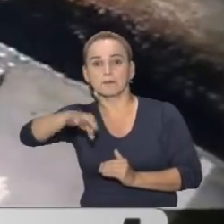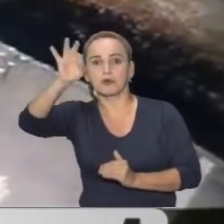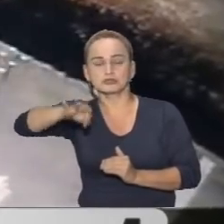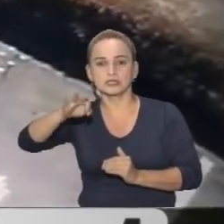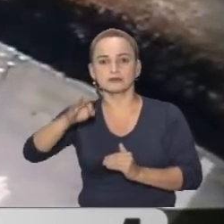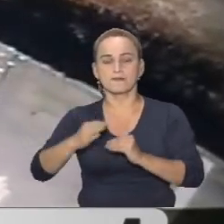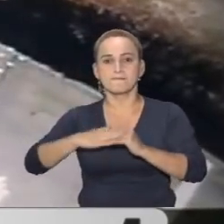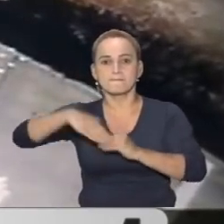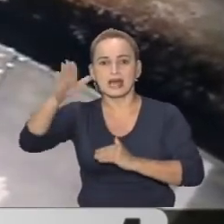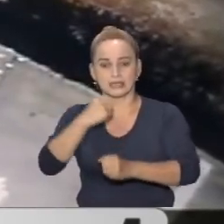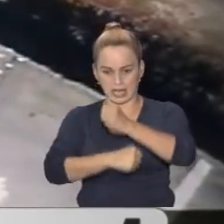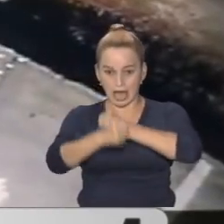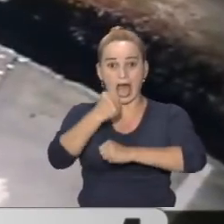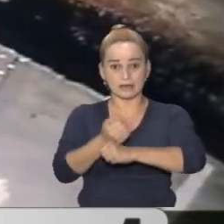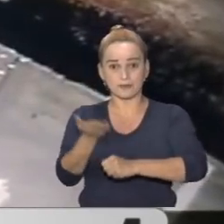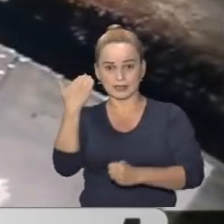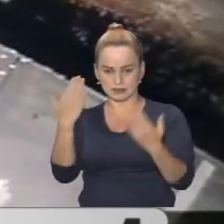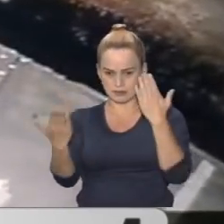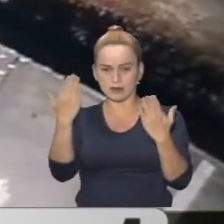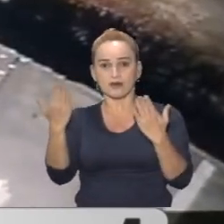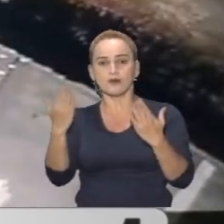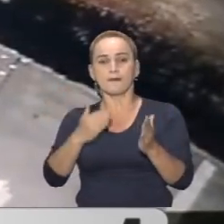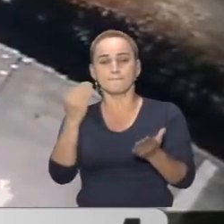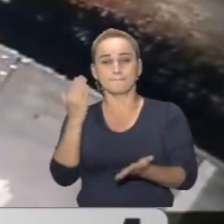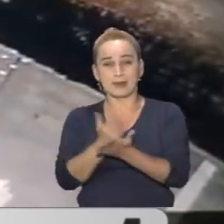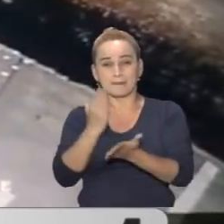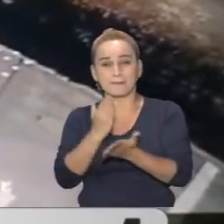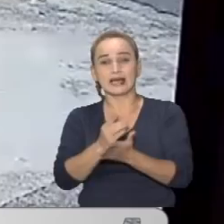28,54%, pues en el año 2020 se registraron